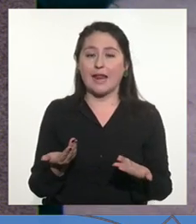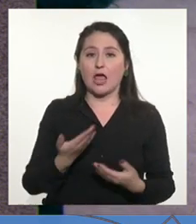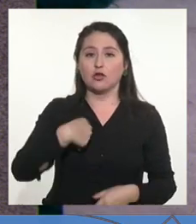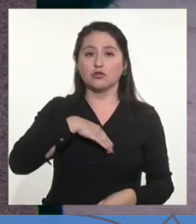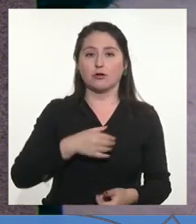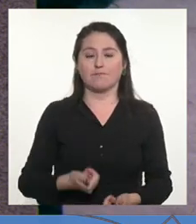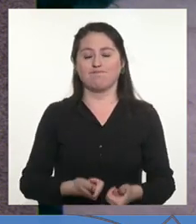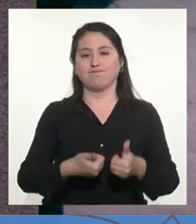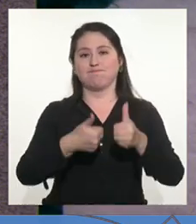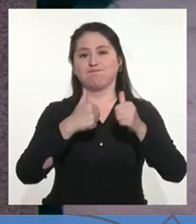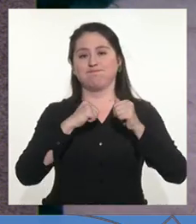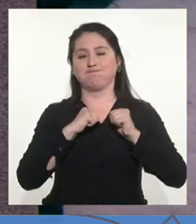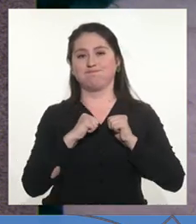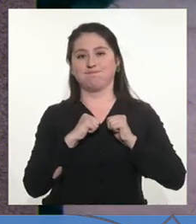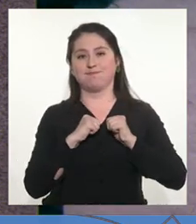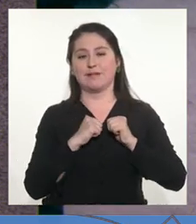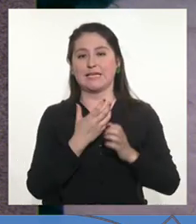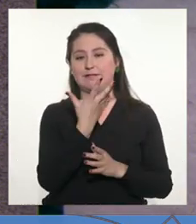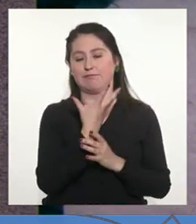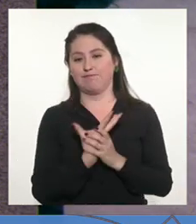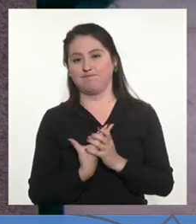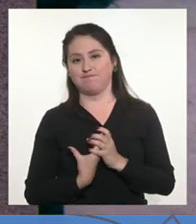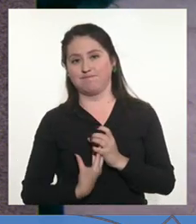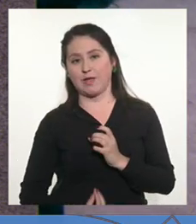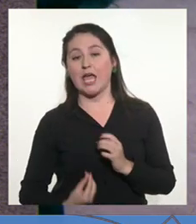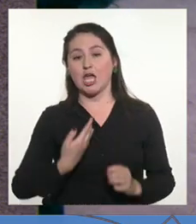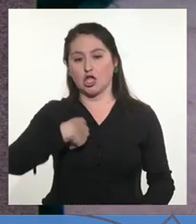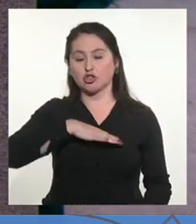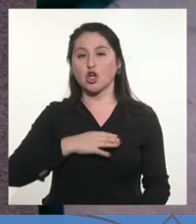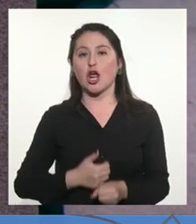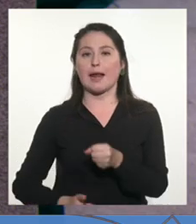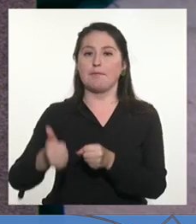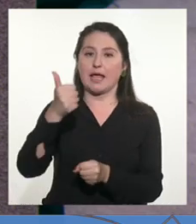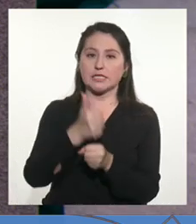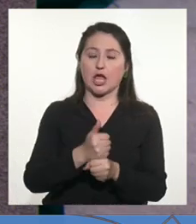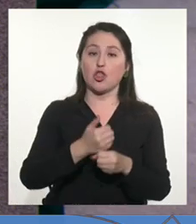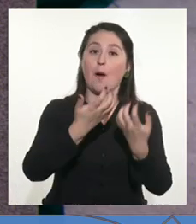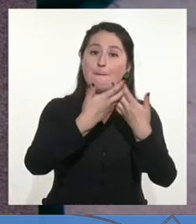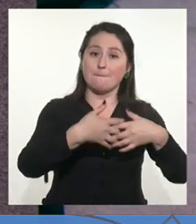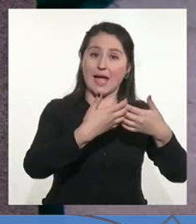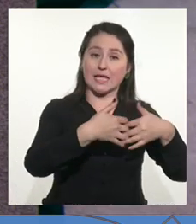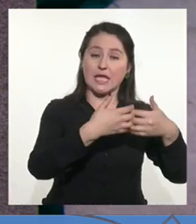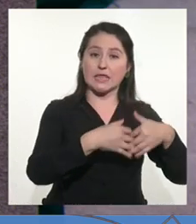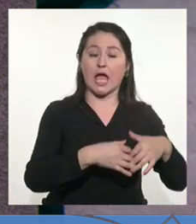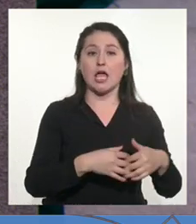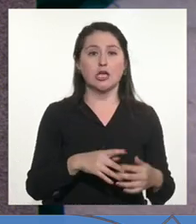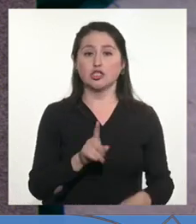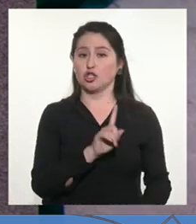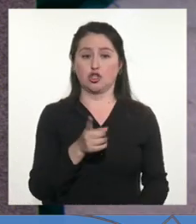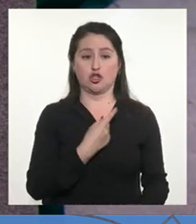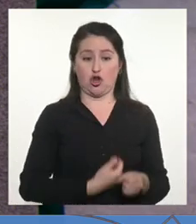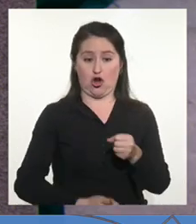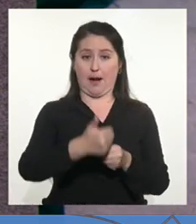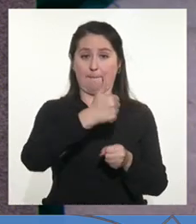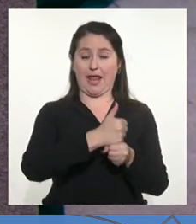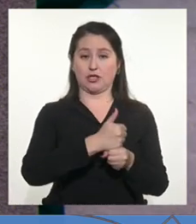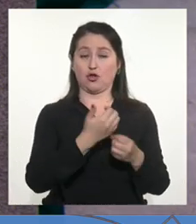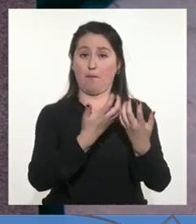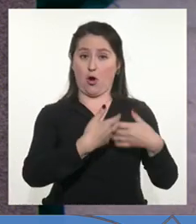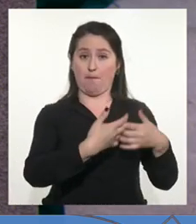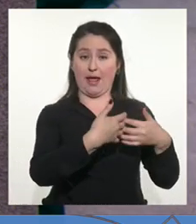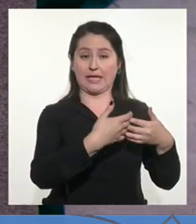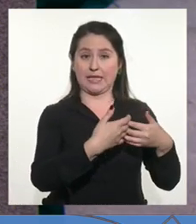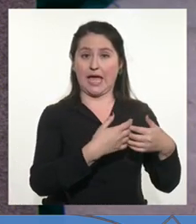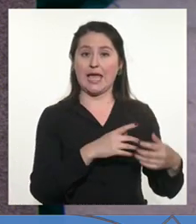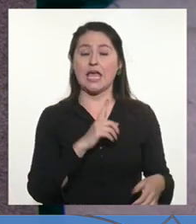para que no nos disgusten y finalmente seamos reemplazados ya sea por máquinas o si no somos reemplazados por las máquinas nos